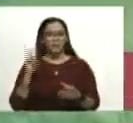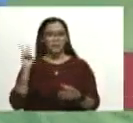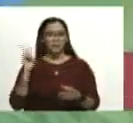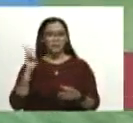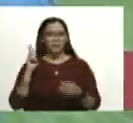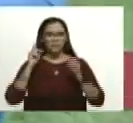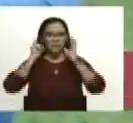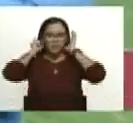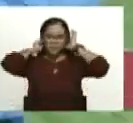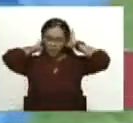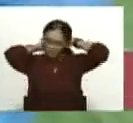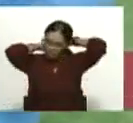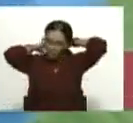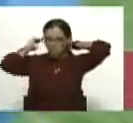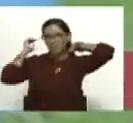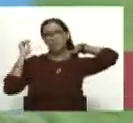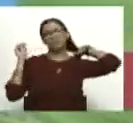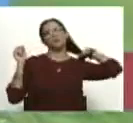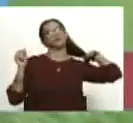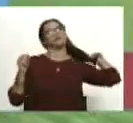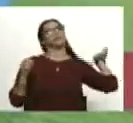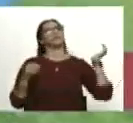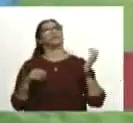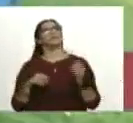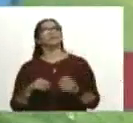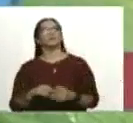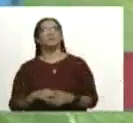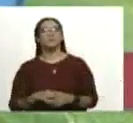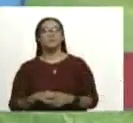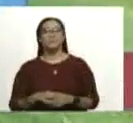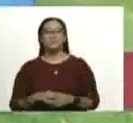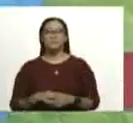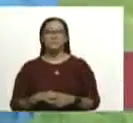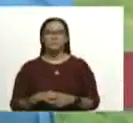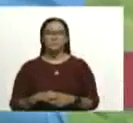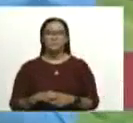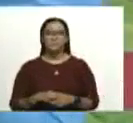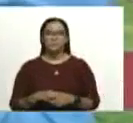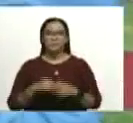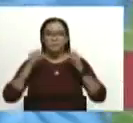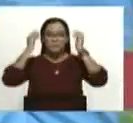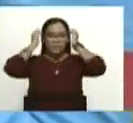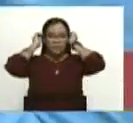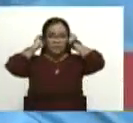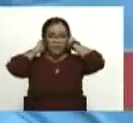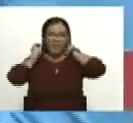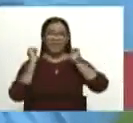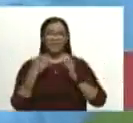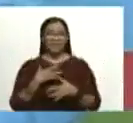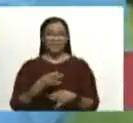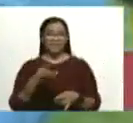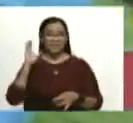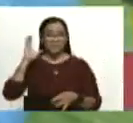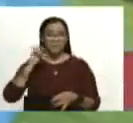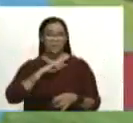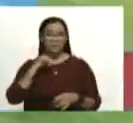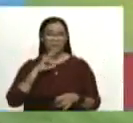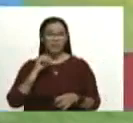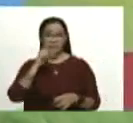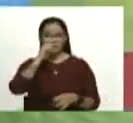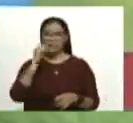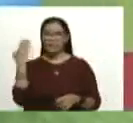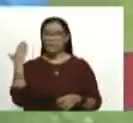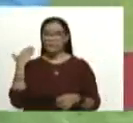de intercambio? Si ellos nos dan cebras, ¿qué daríamos nosotros? Es lo que es el interés del país. A veces okay. Nosotros hablábamos el año pasado de